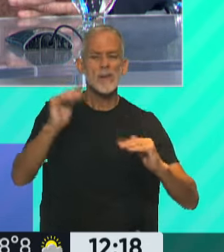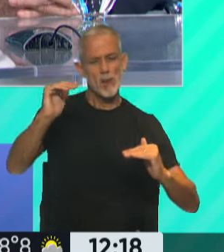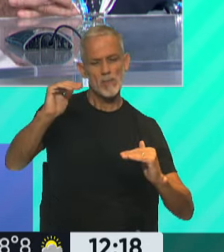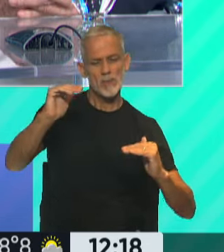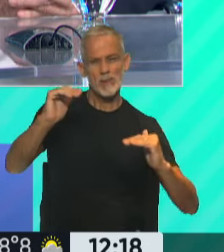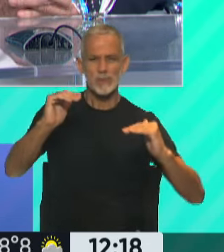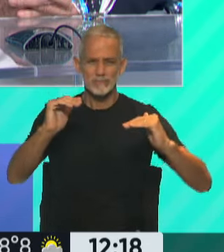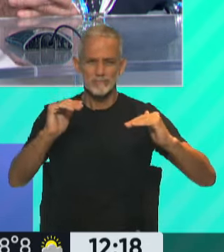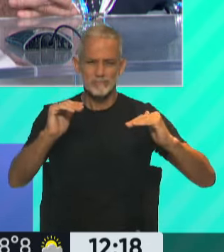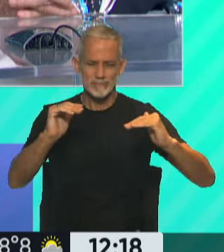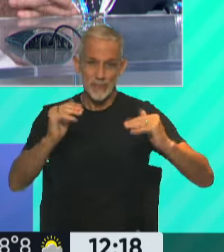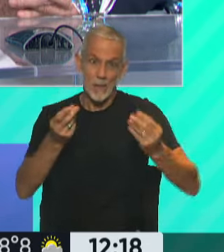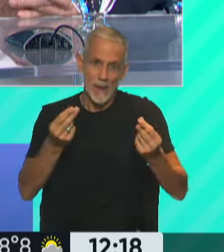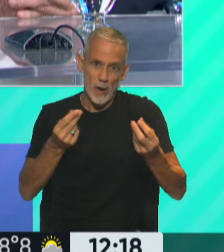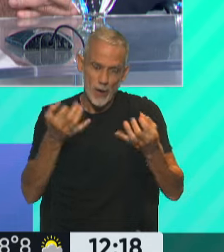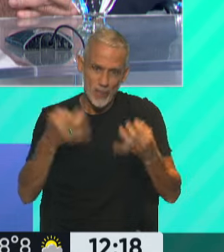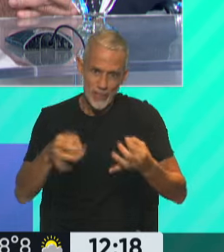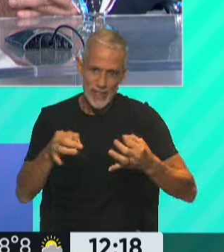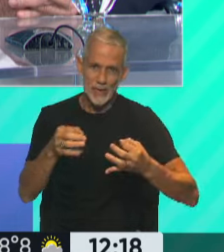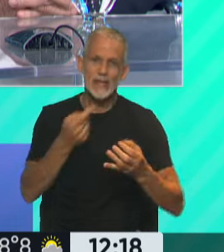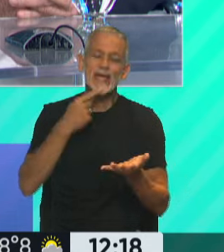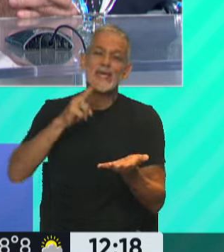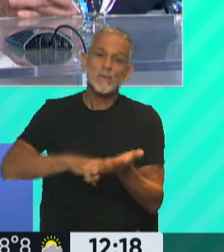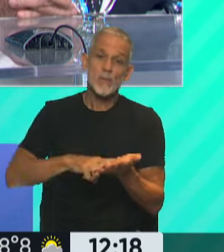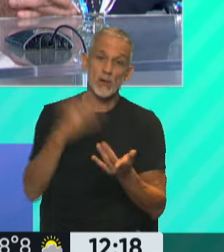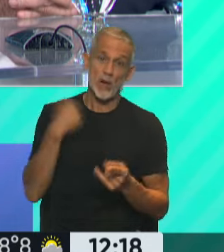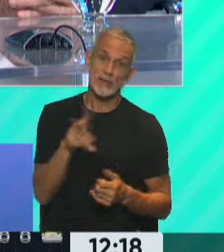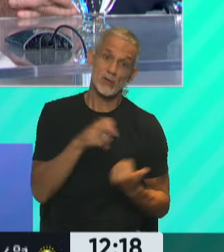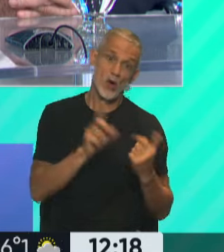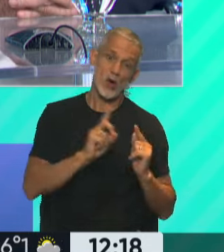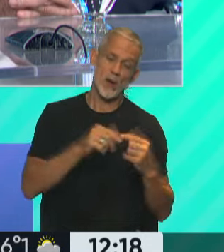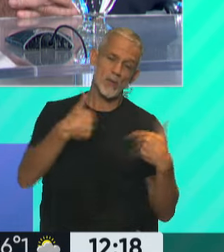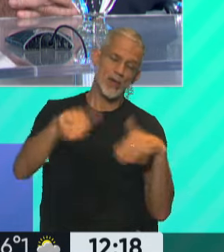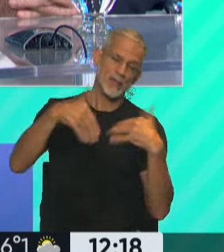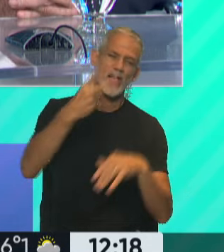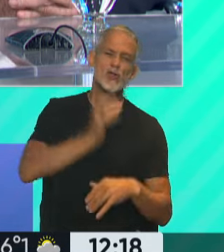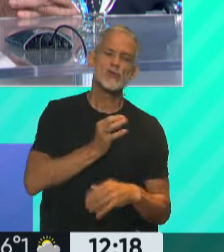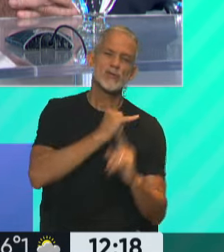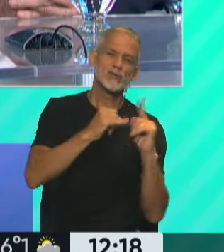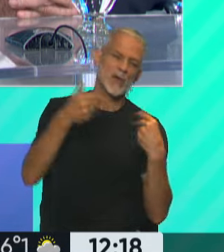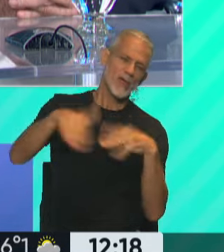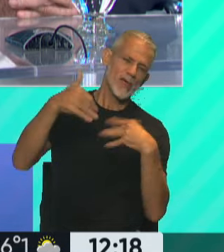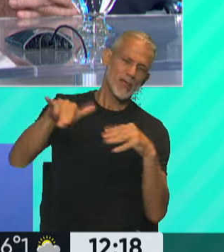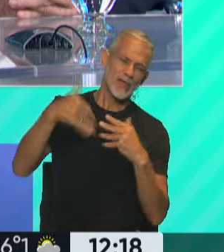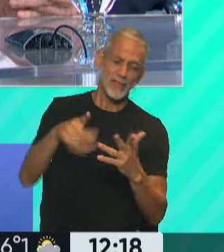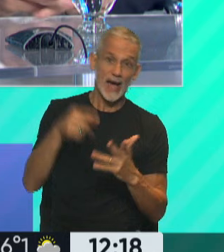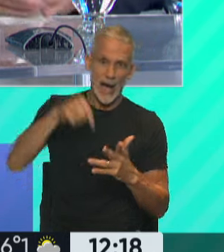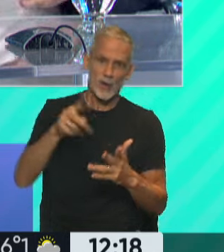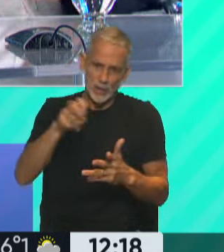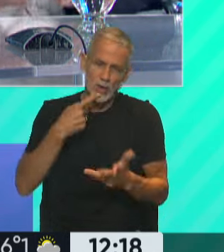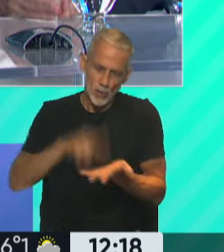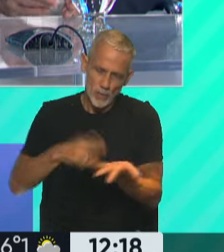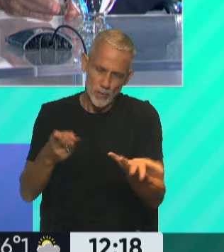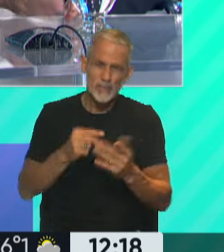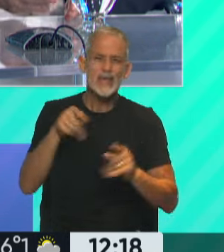valor de los impuestos que no se cobraron desde hace 2 años y medio. En las naftas era igual antes